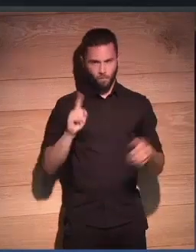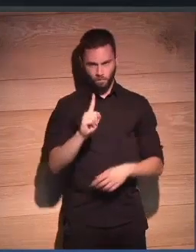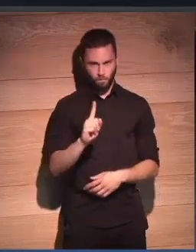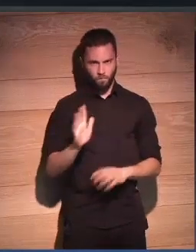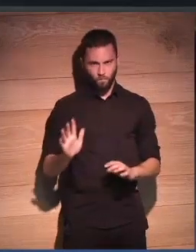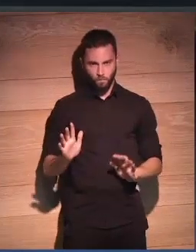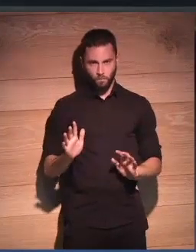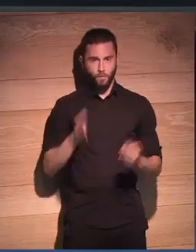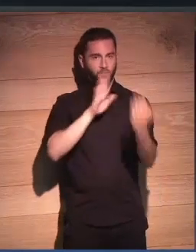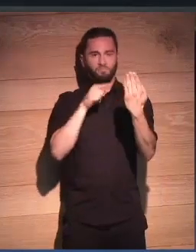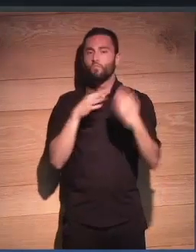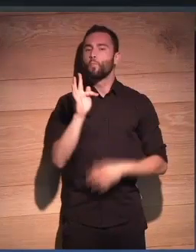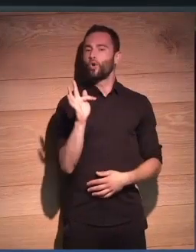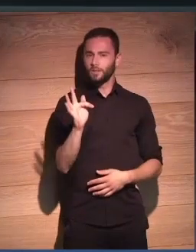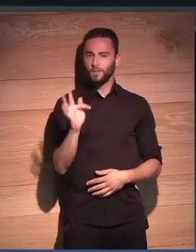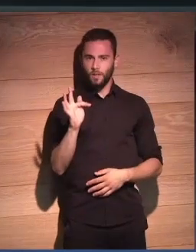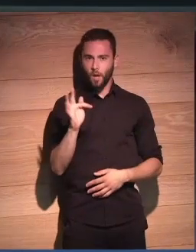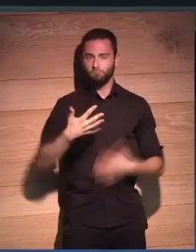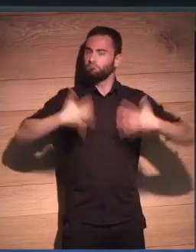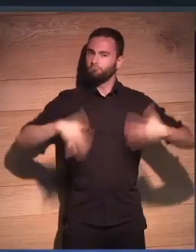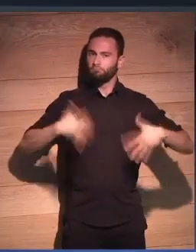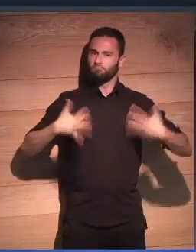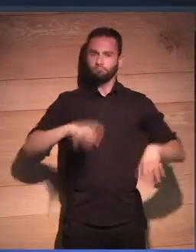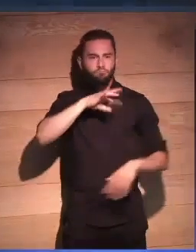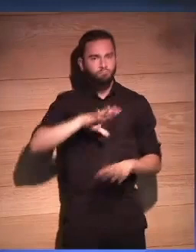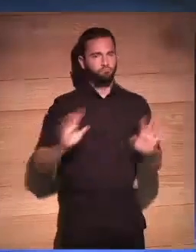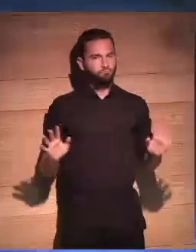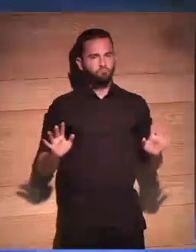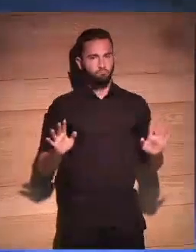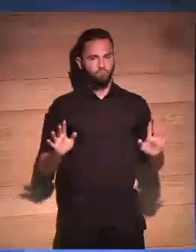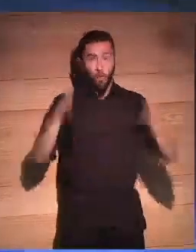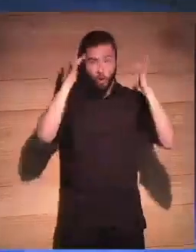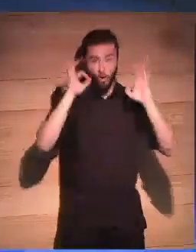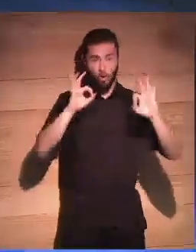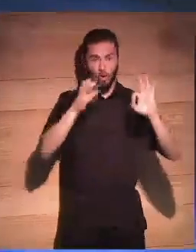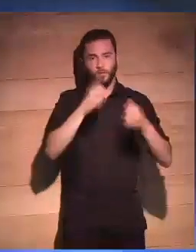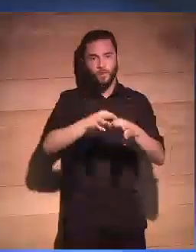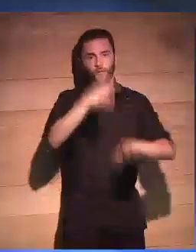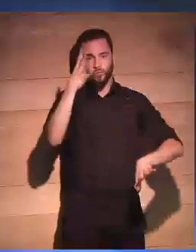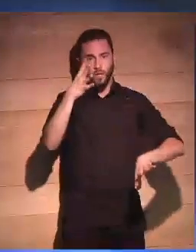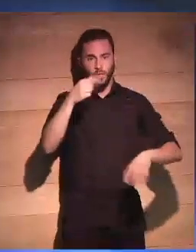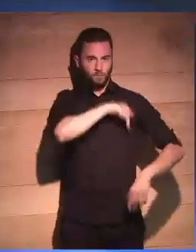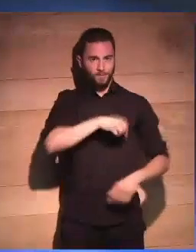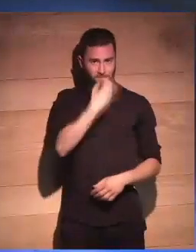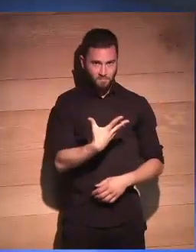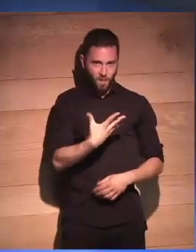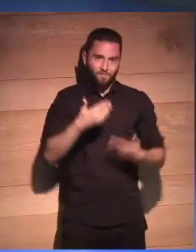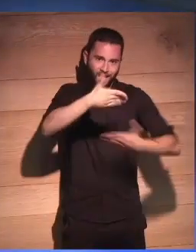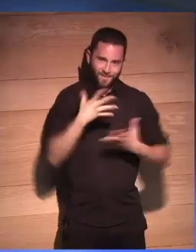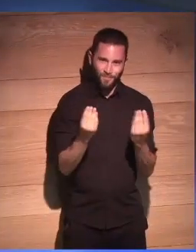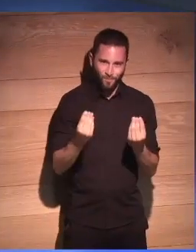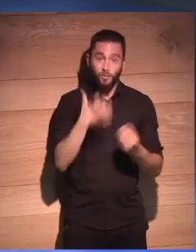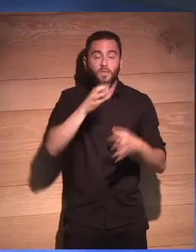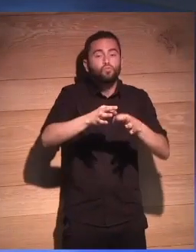manera positiva, alegre, con obviamente, si tenemos la suerte de encontrarnos bien, ayuda mucho. Si tenemos